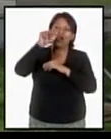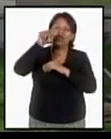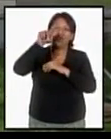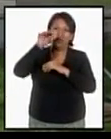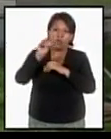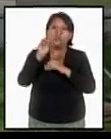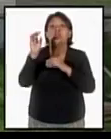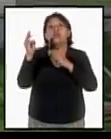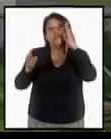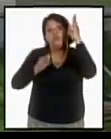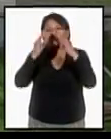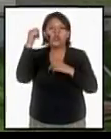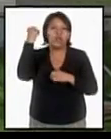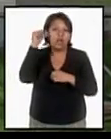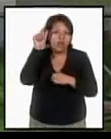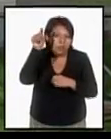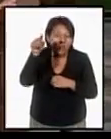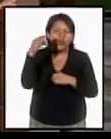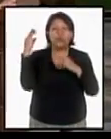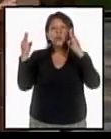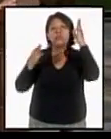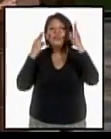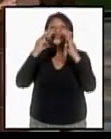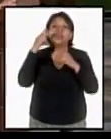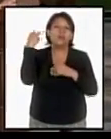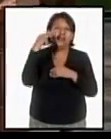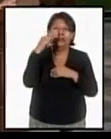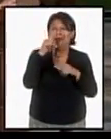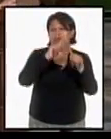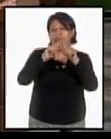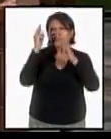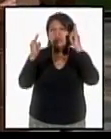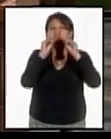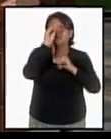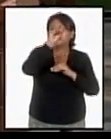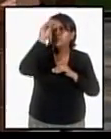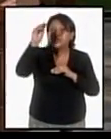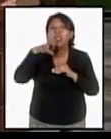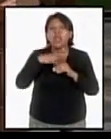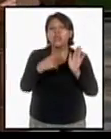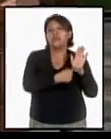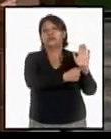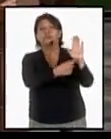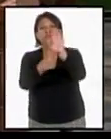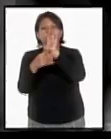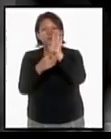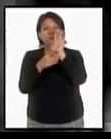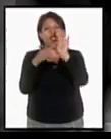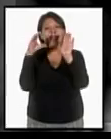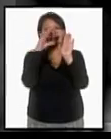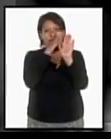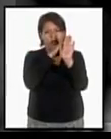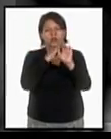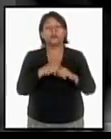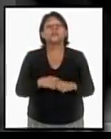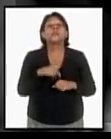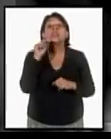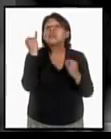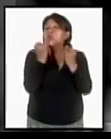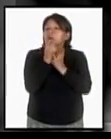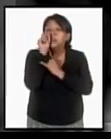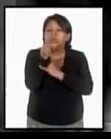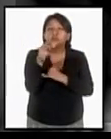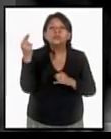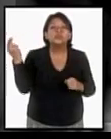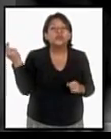de Acapulco, en el Museo de Veracruz, en todos los museos, que esté la presencia africana representada. También es